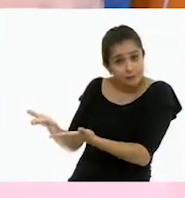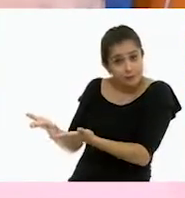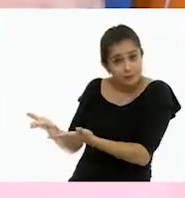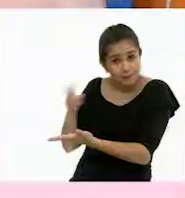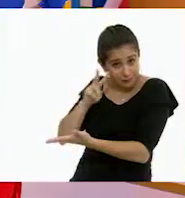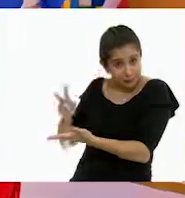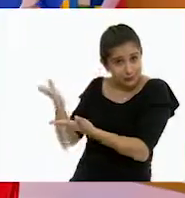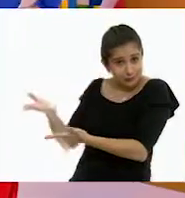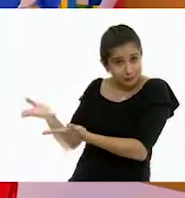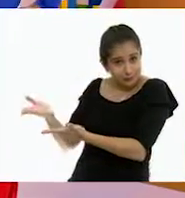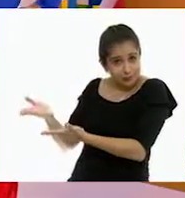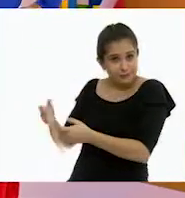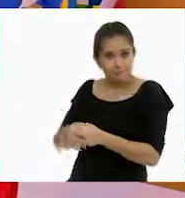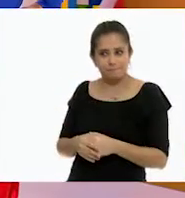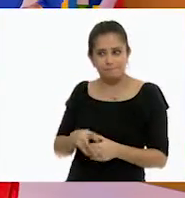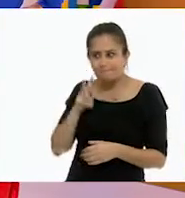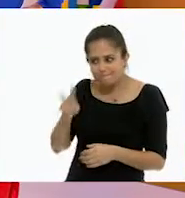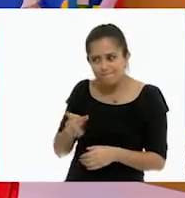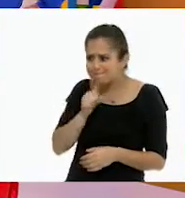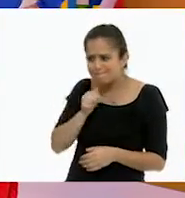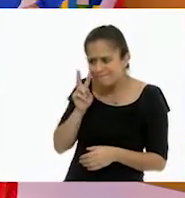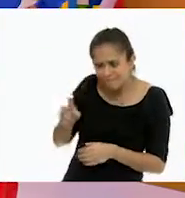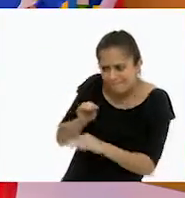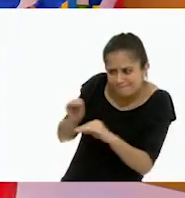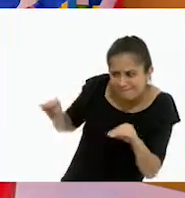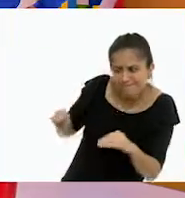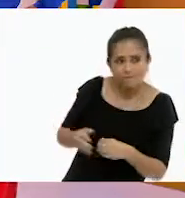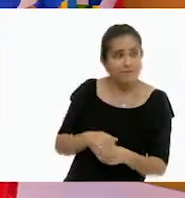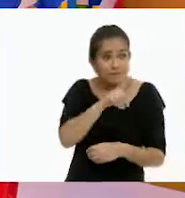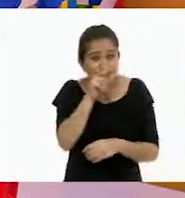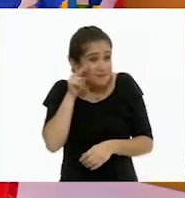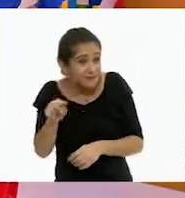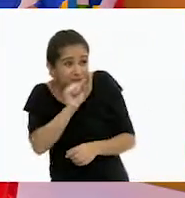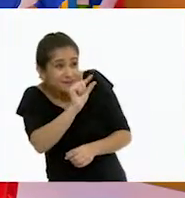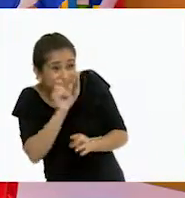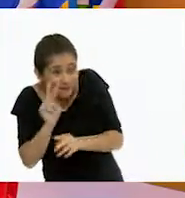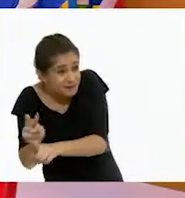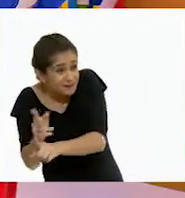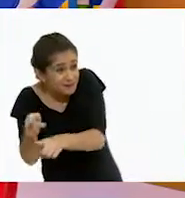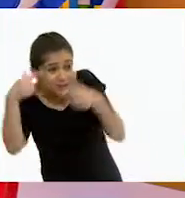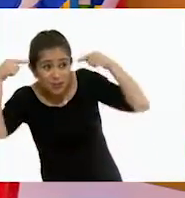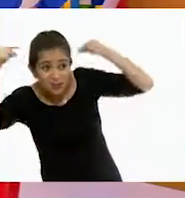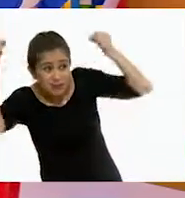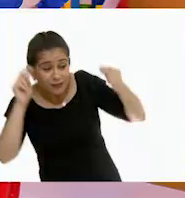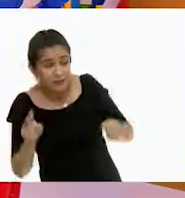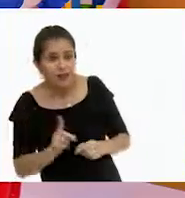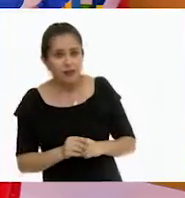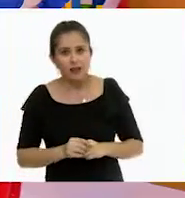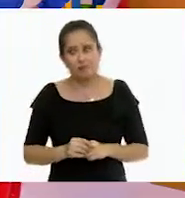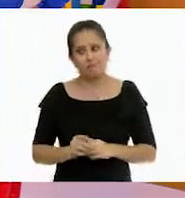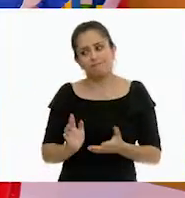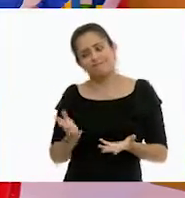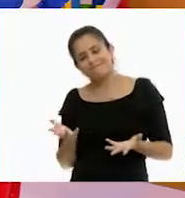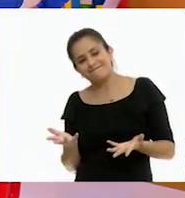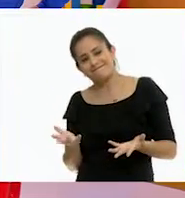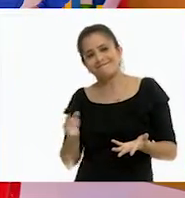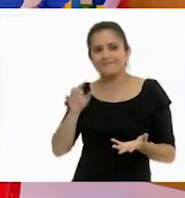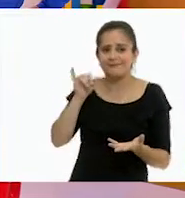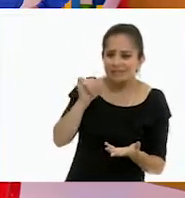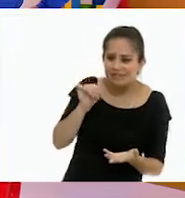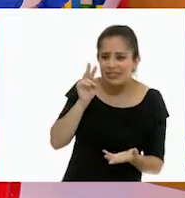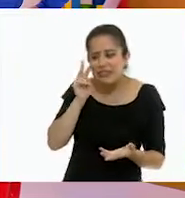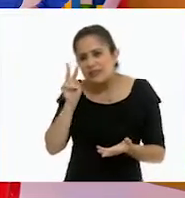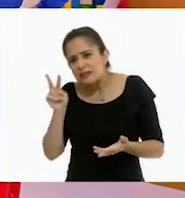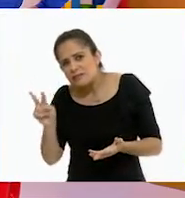¿ya lo viste? No. No lo puedes ver todavía. Ni siquiera así borroso. Más no. O menos, ¿no? Bueno, como que veo